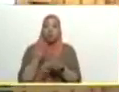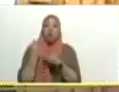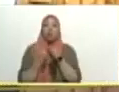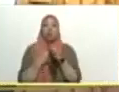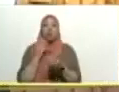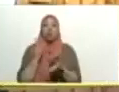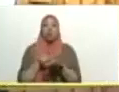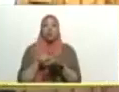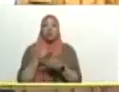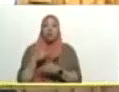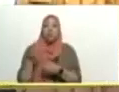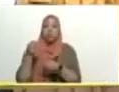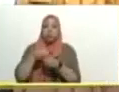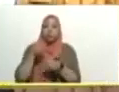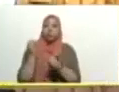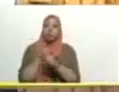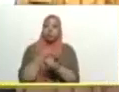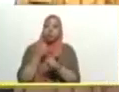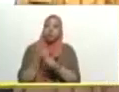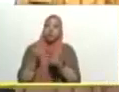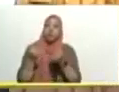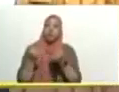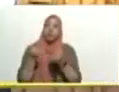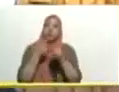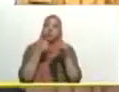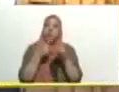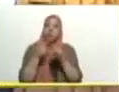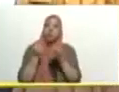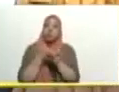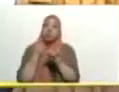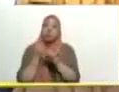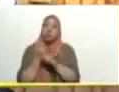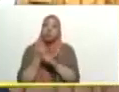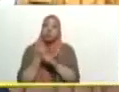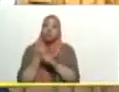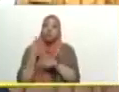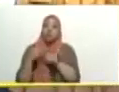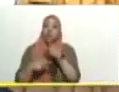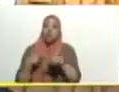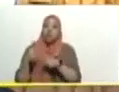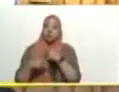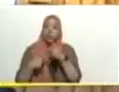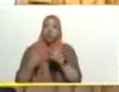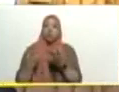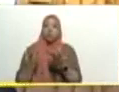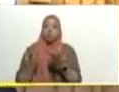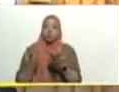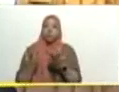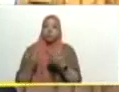dinero? Para la inversión económica, para la diversificación económica y productiva.